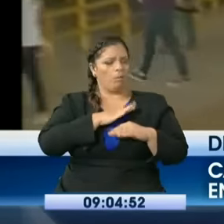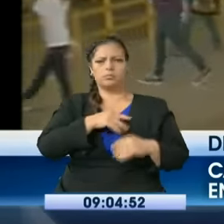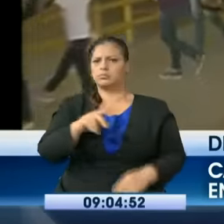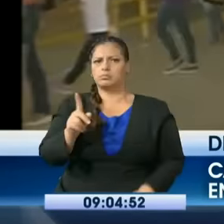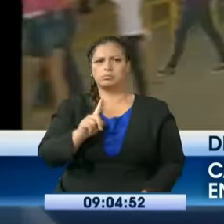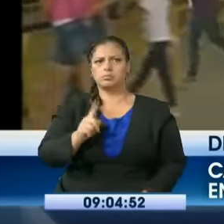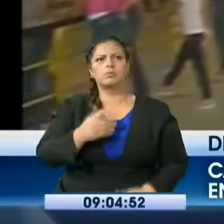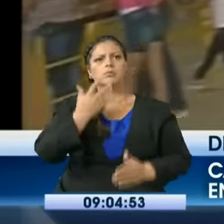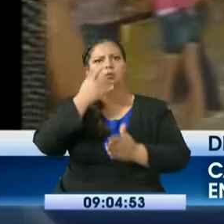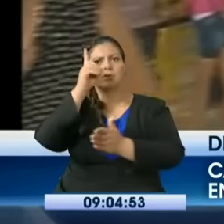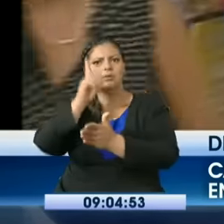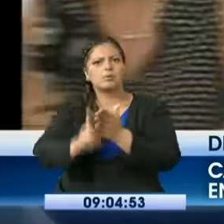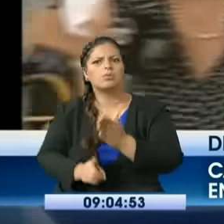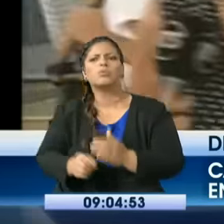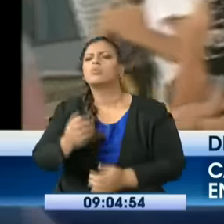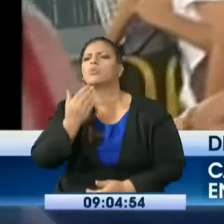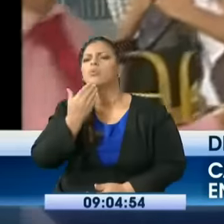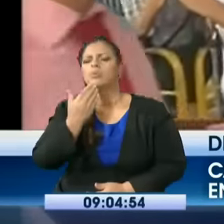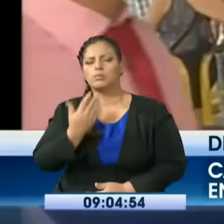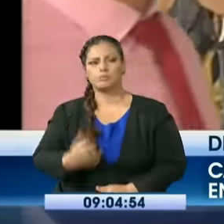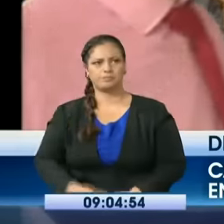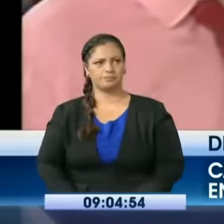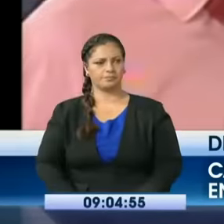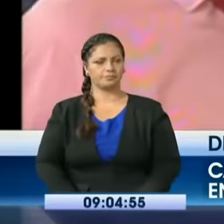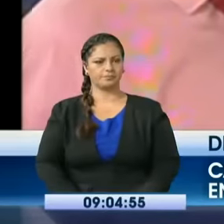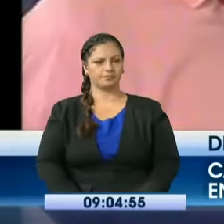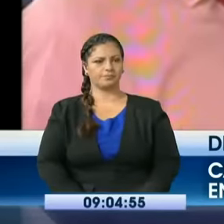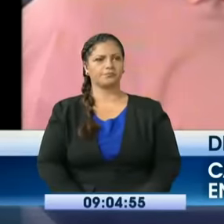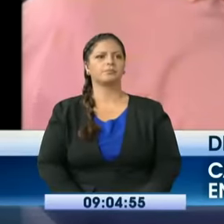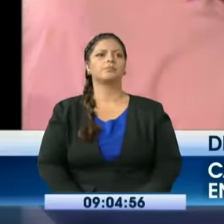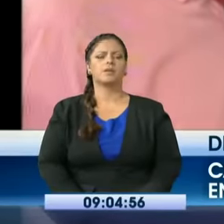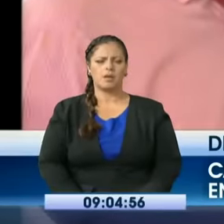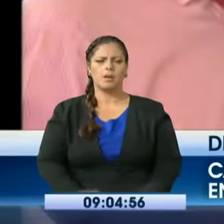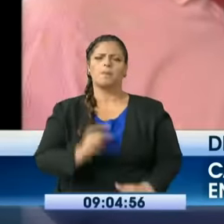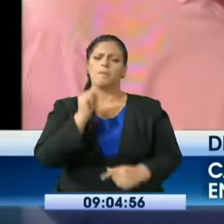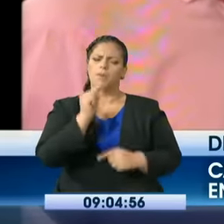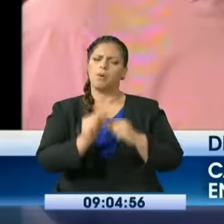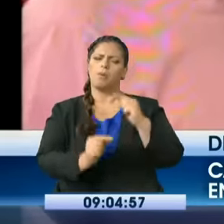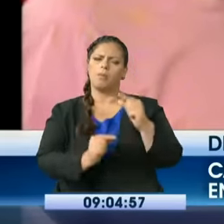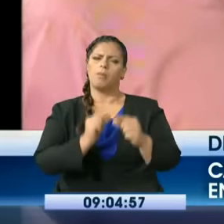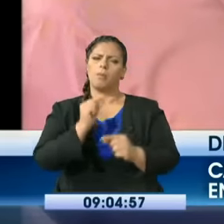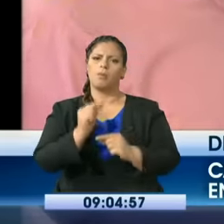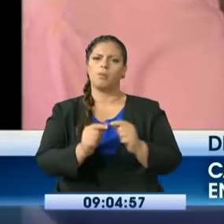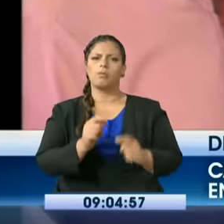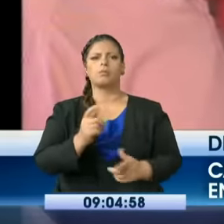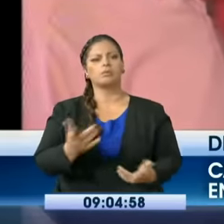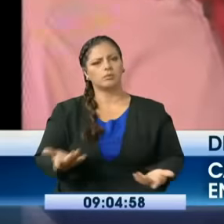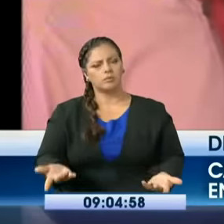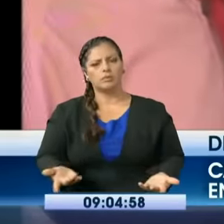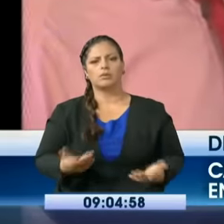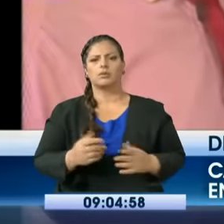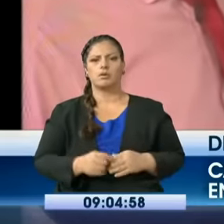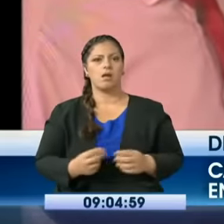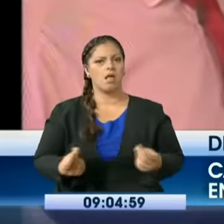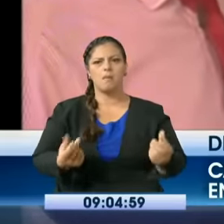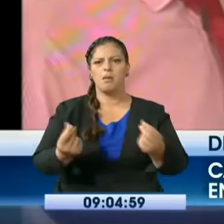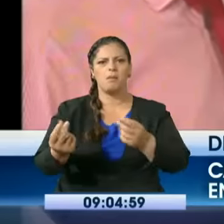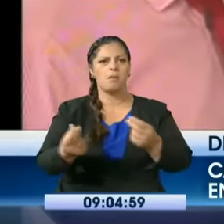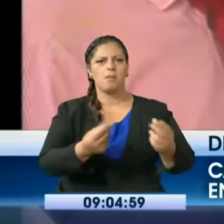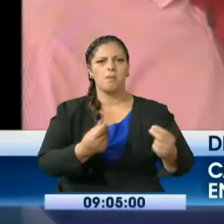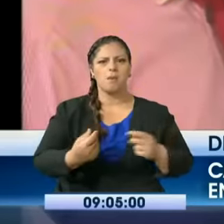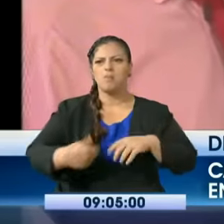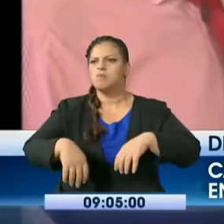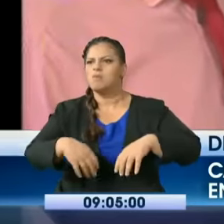no son campañas a corto plazo, Jorge, son campañas a largo plazo. No podemos nosotros decir que en meses